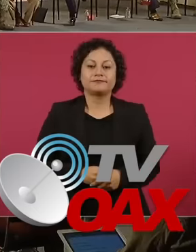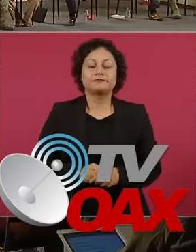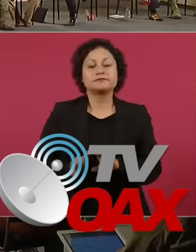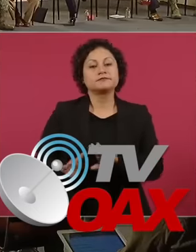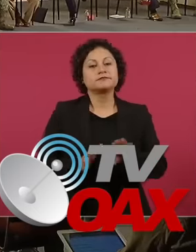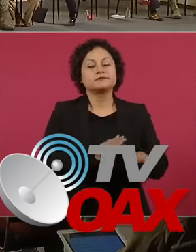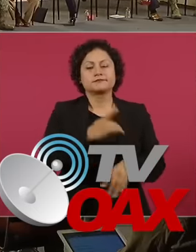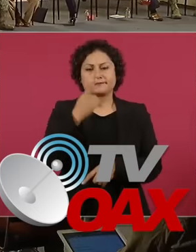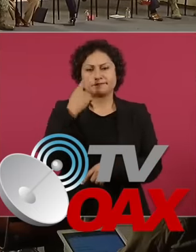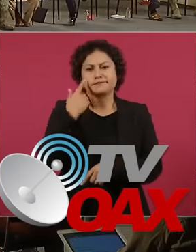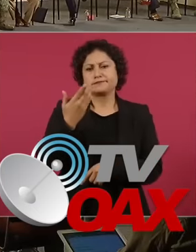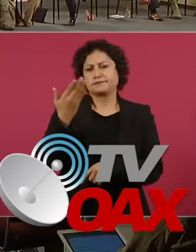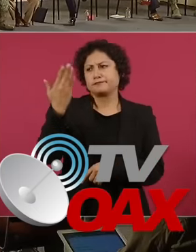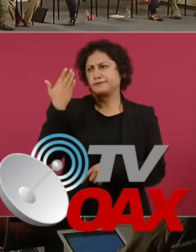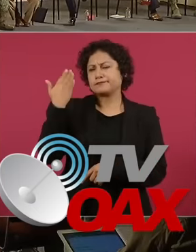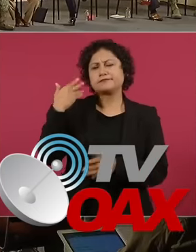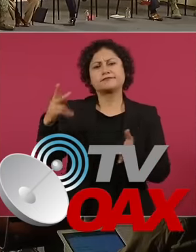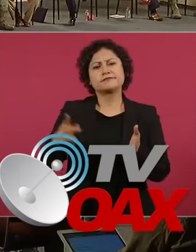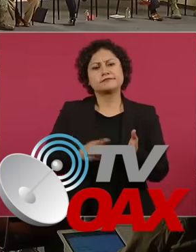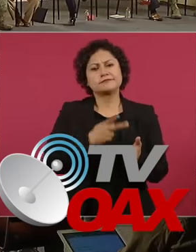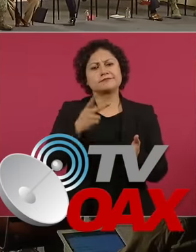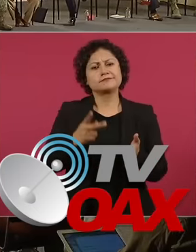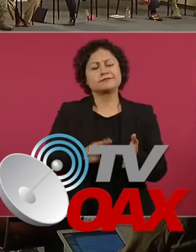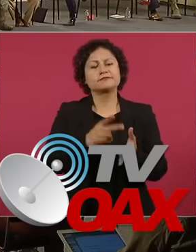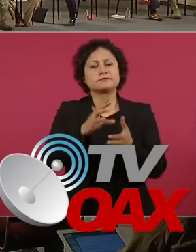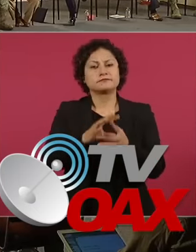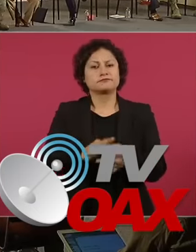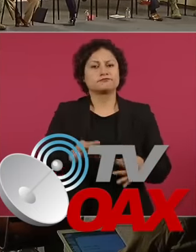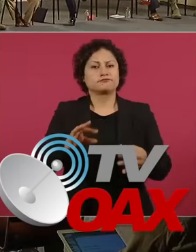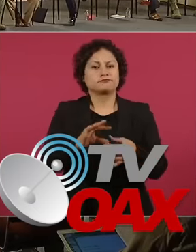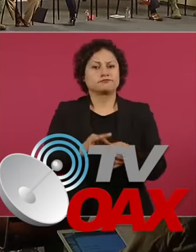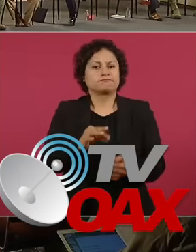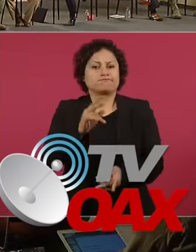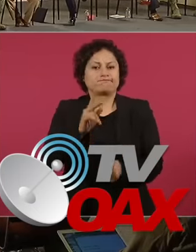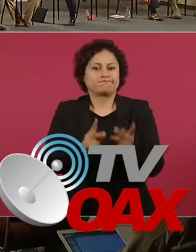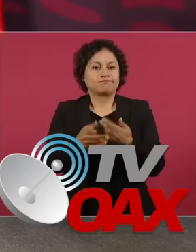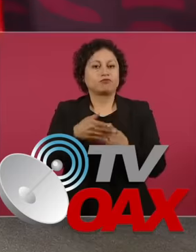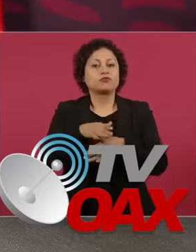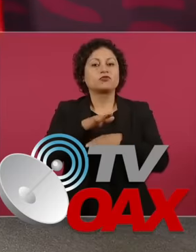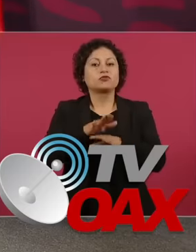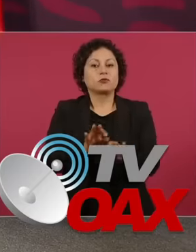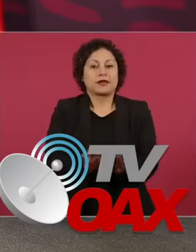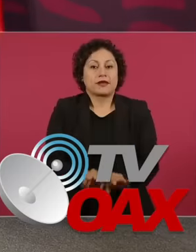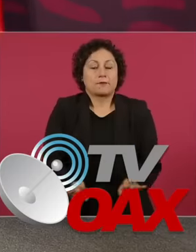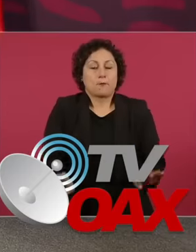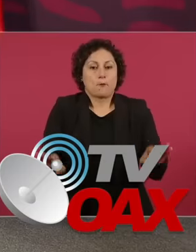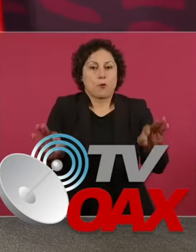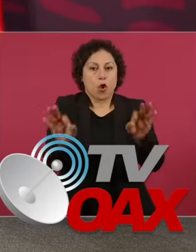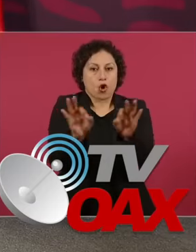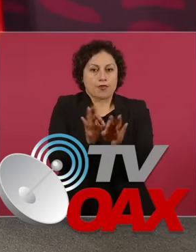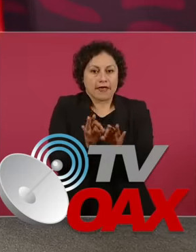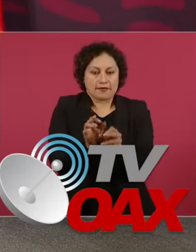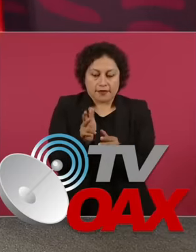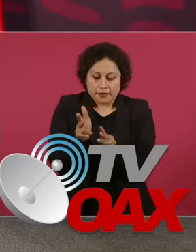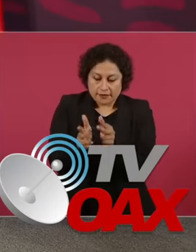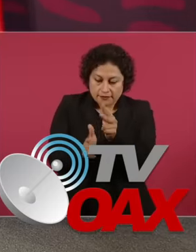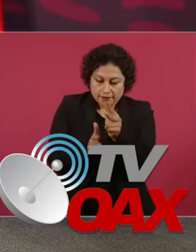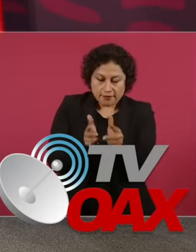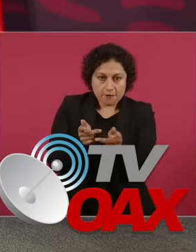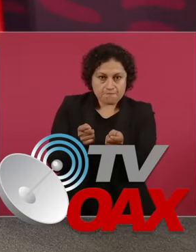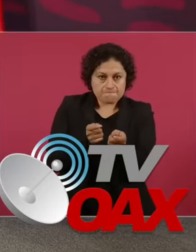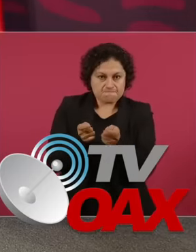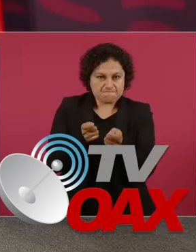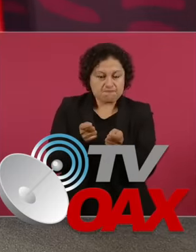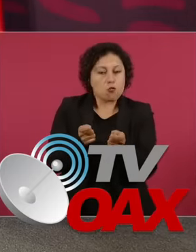otras ocasiones de la importancia de los sistemas ferroviarios este cerebro eh detrás de toda la operación que